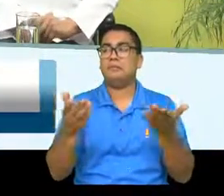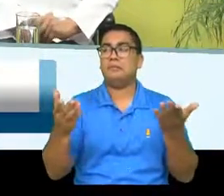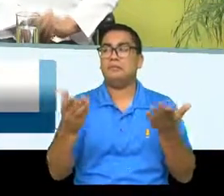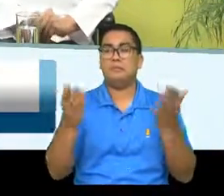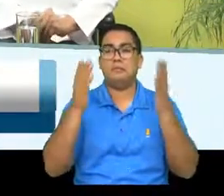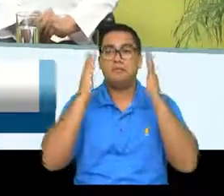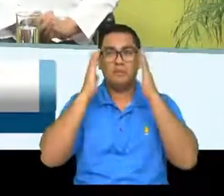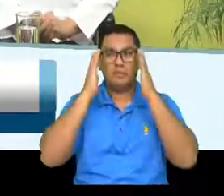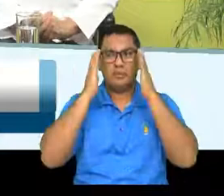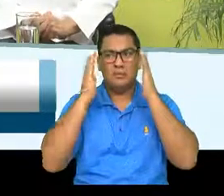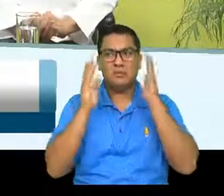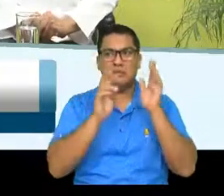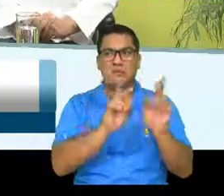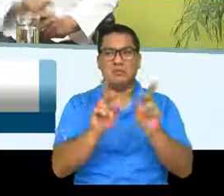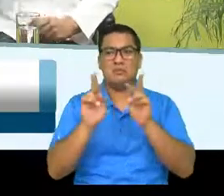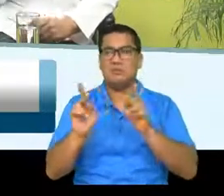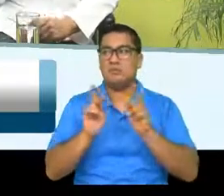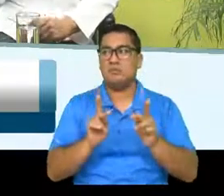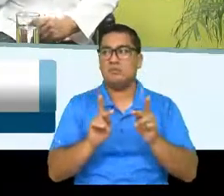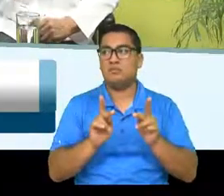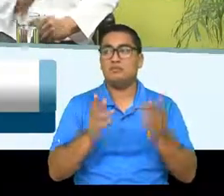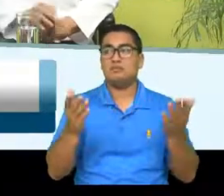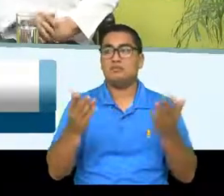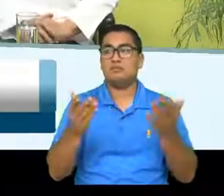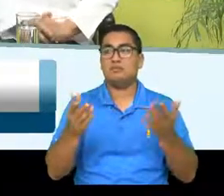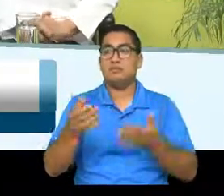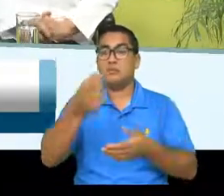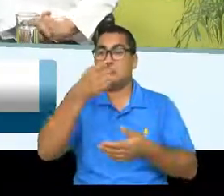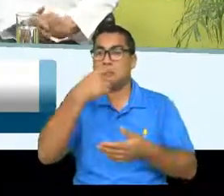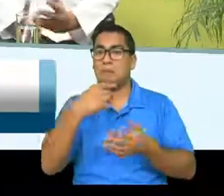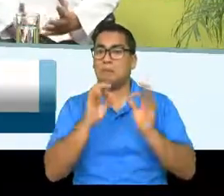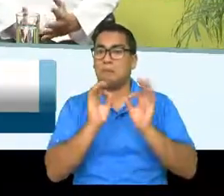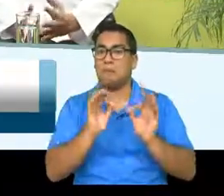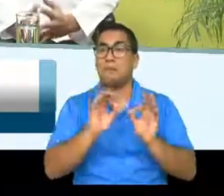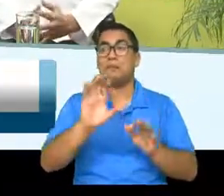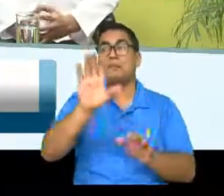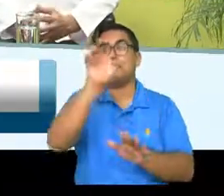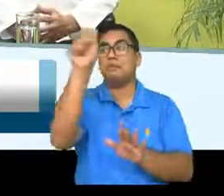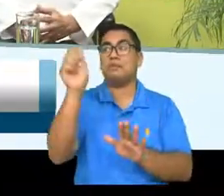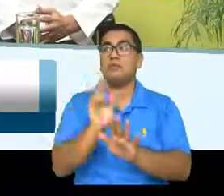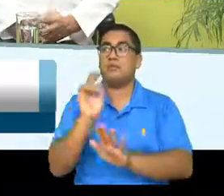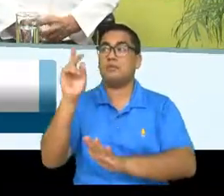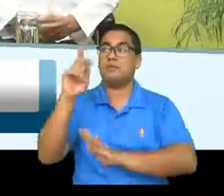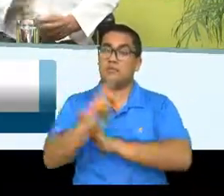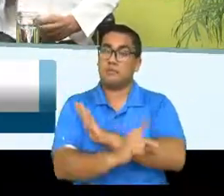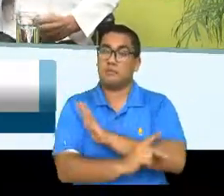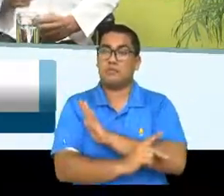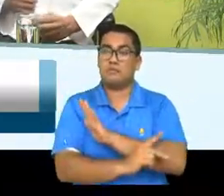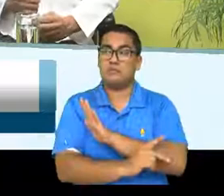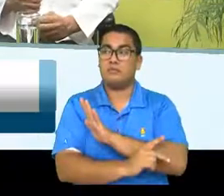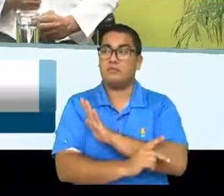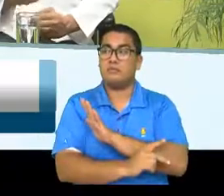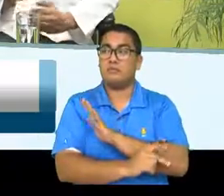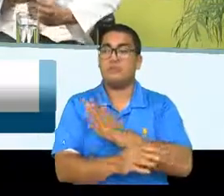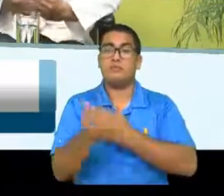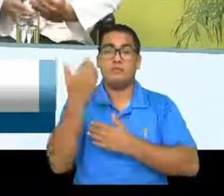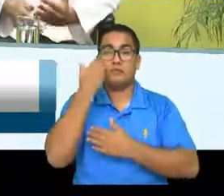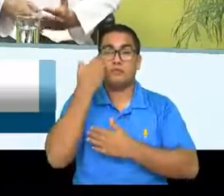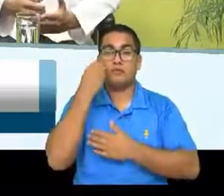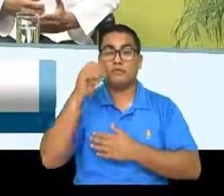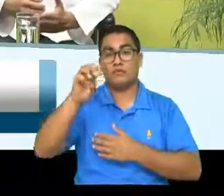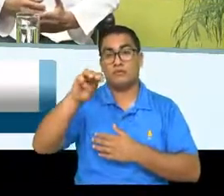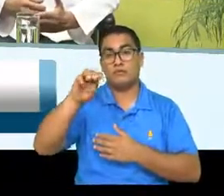resistencia. Como en otros países del mundo, que desafortunadamente la malaria ha